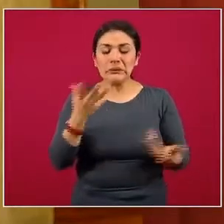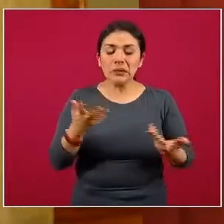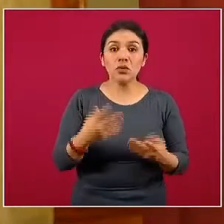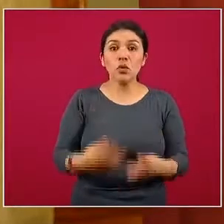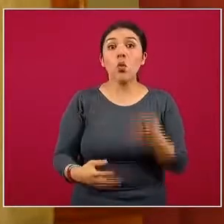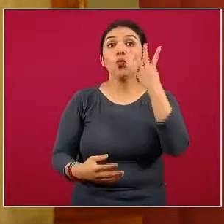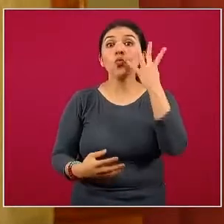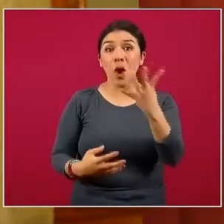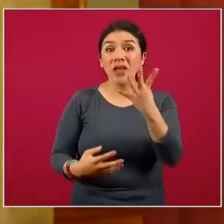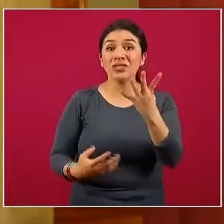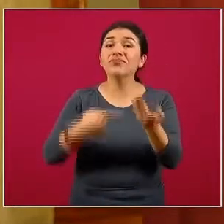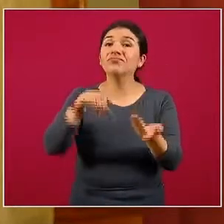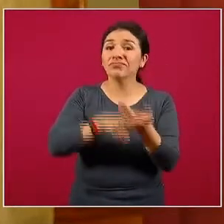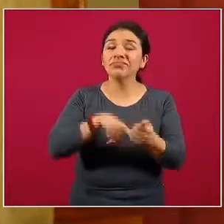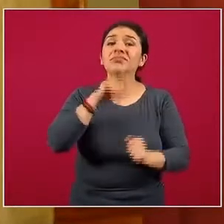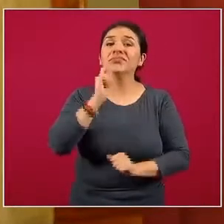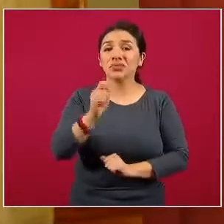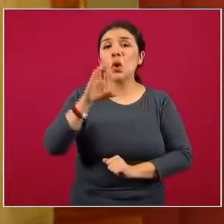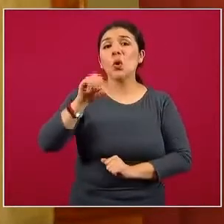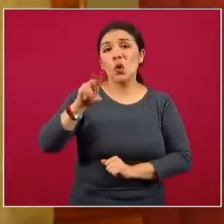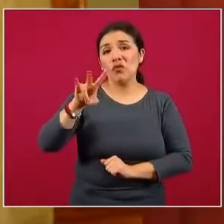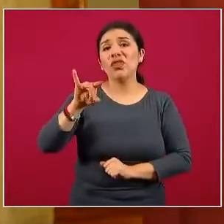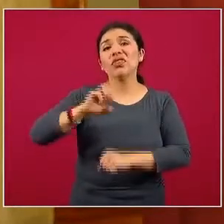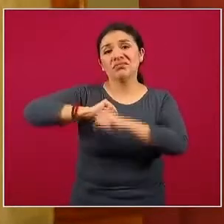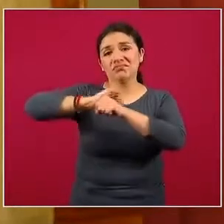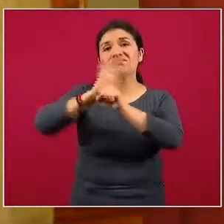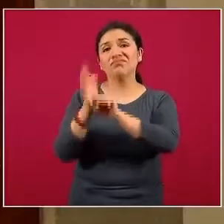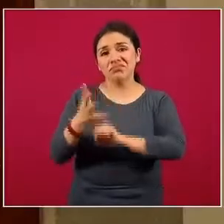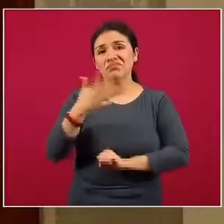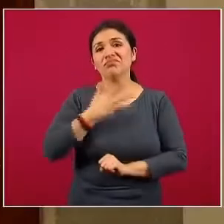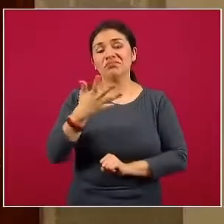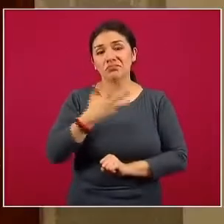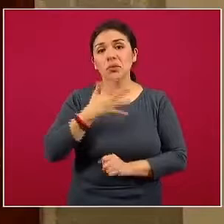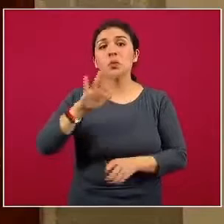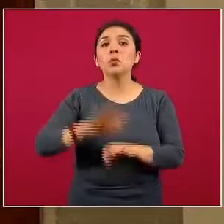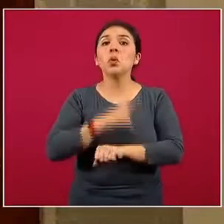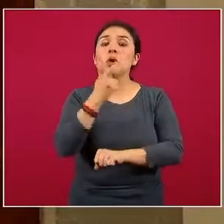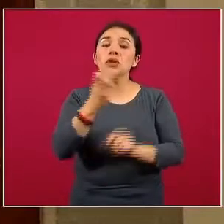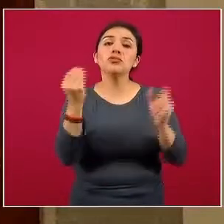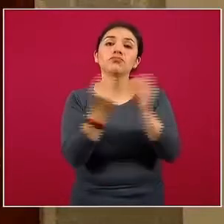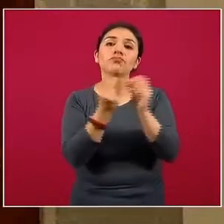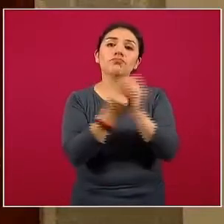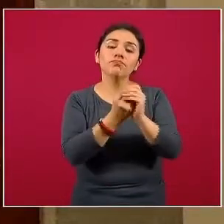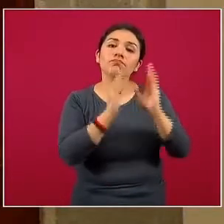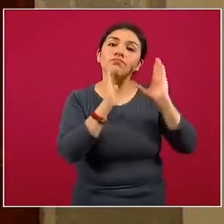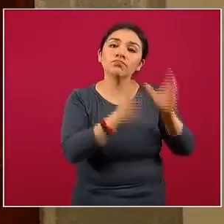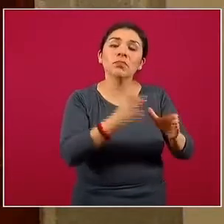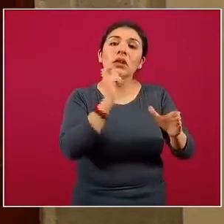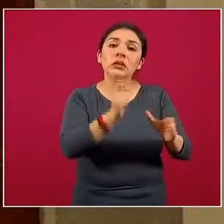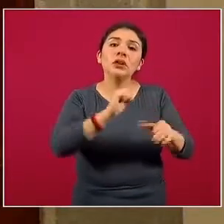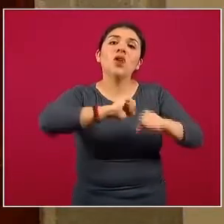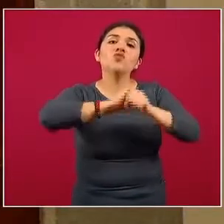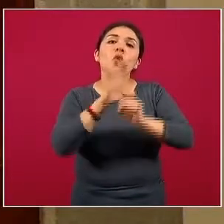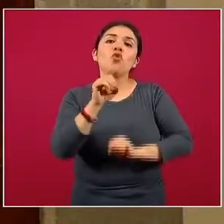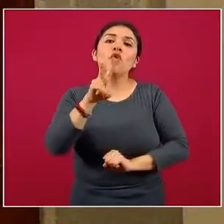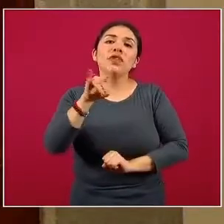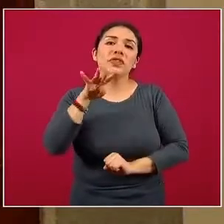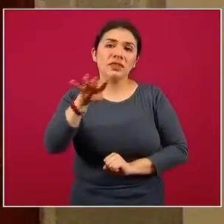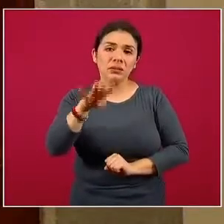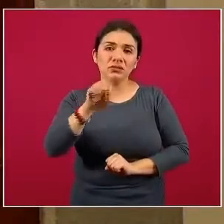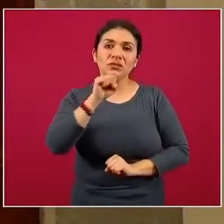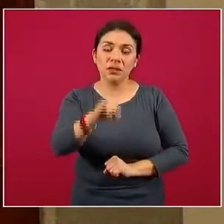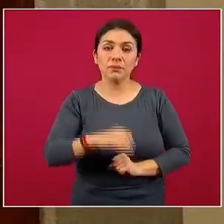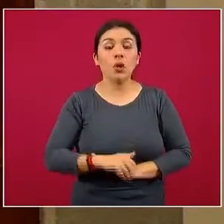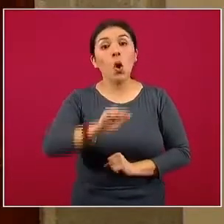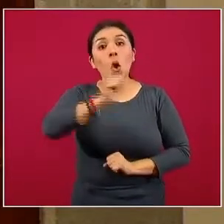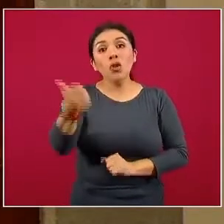4, la causa de la misma es precisamente el virus SARS-CoV-2 y por eso se clasifican como casos de COVID-19.